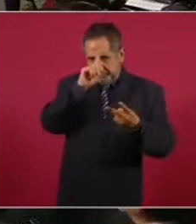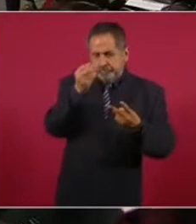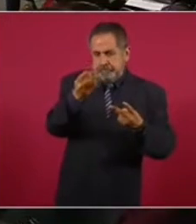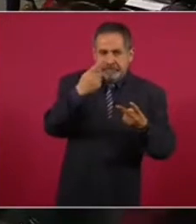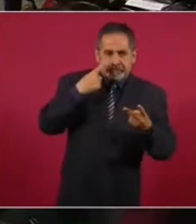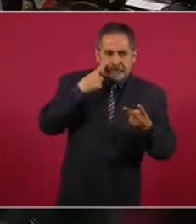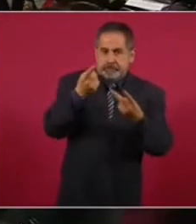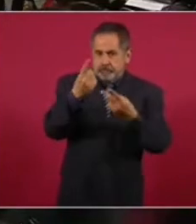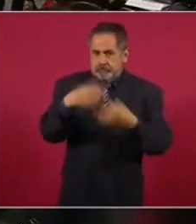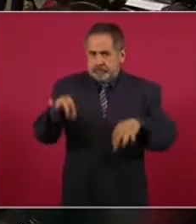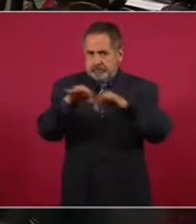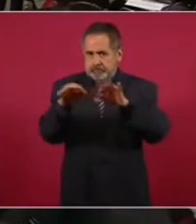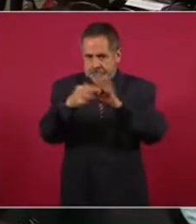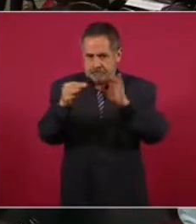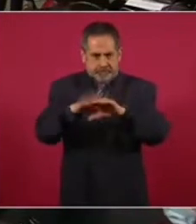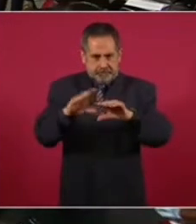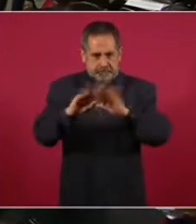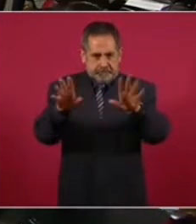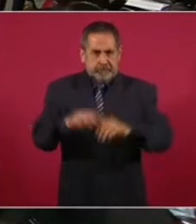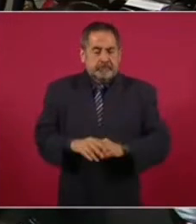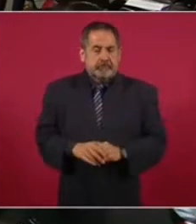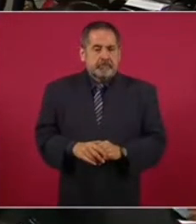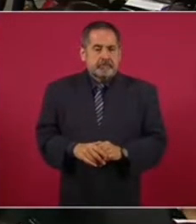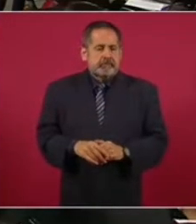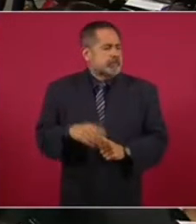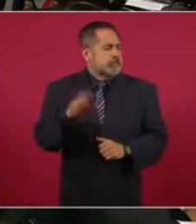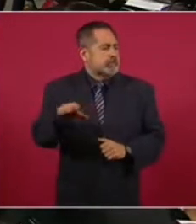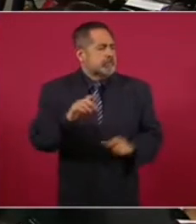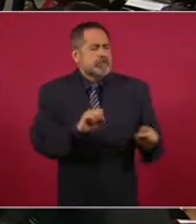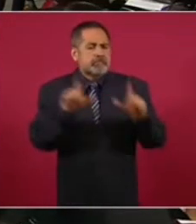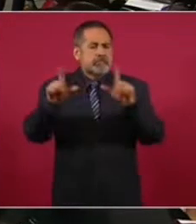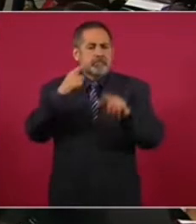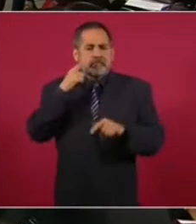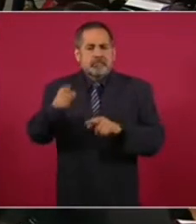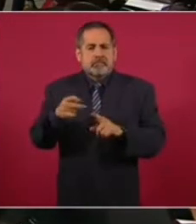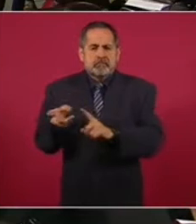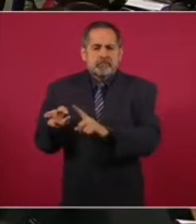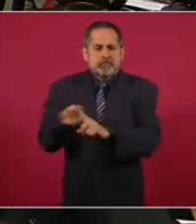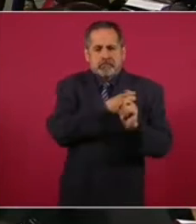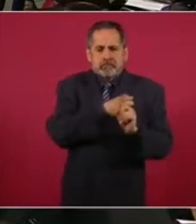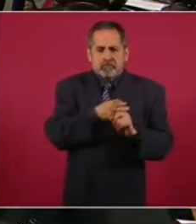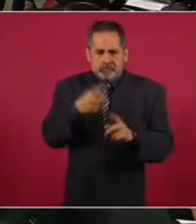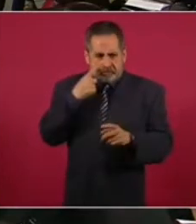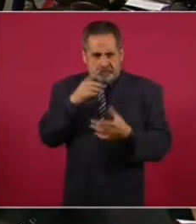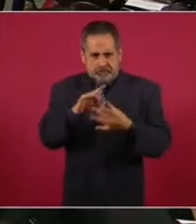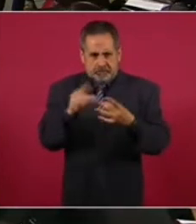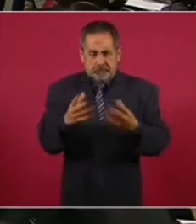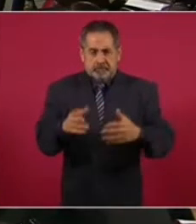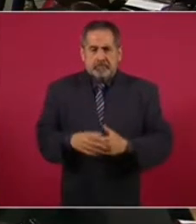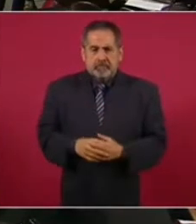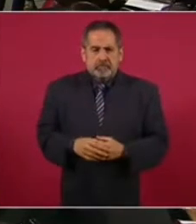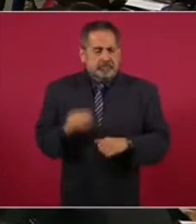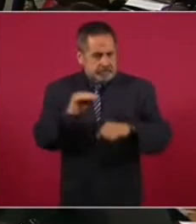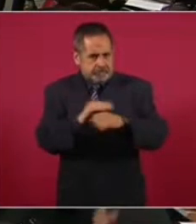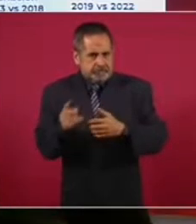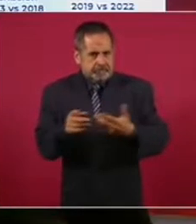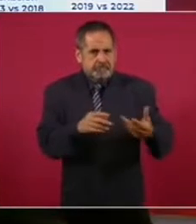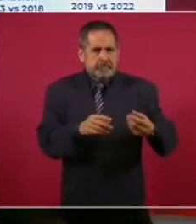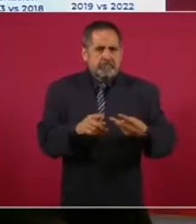es importantísimo aclarar esto. ¿Por qué no pones secuestro? ¿Por qué no